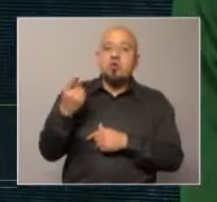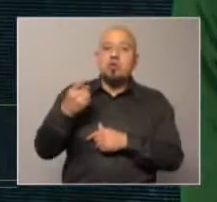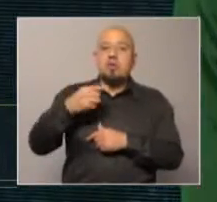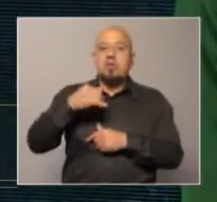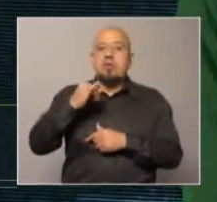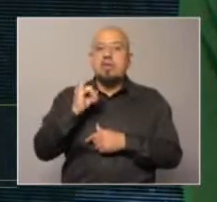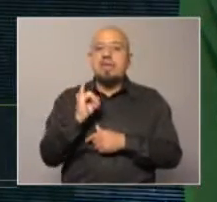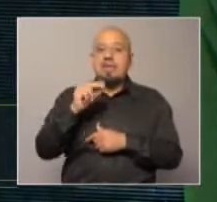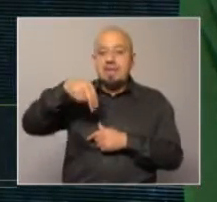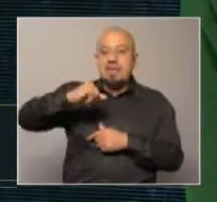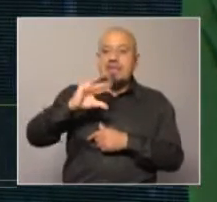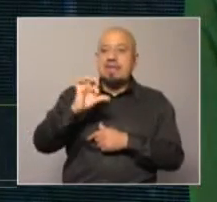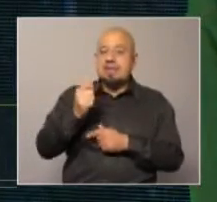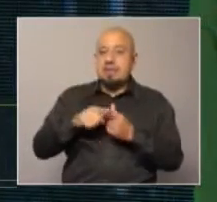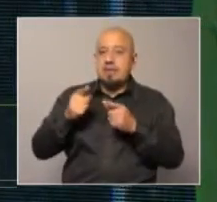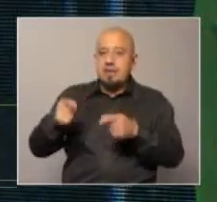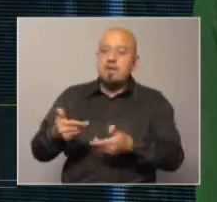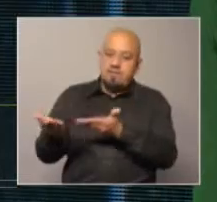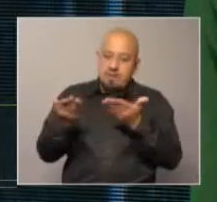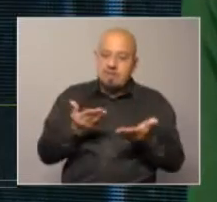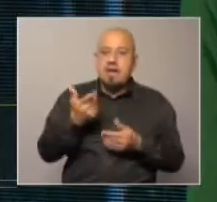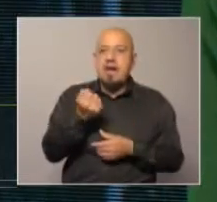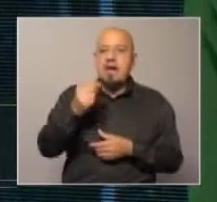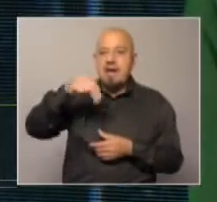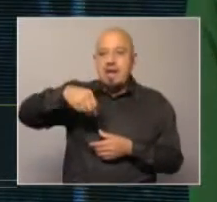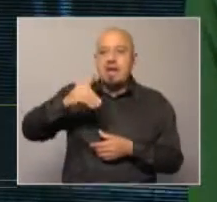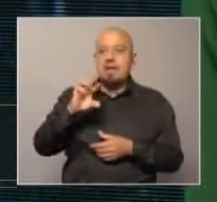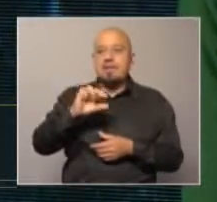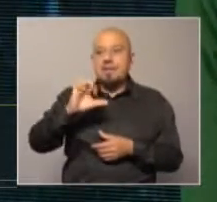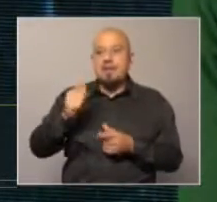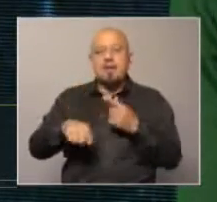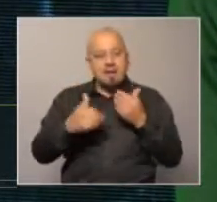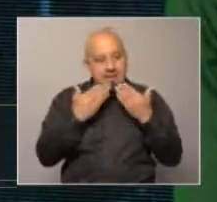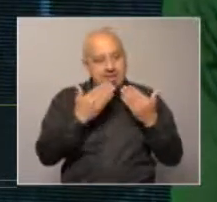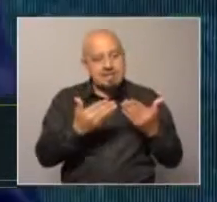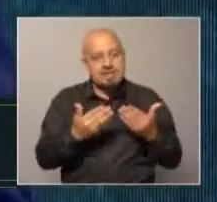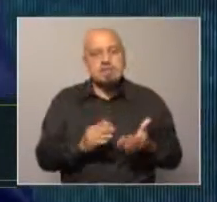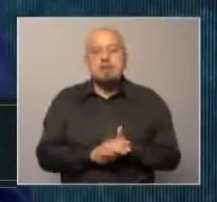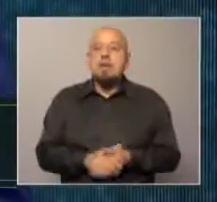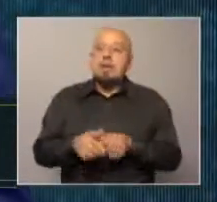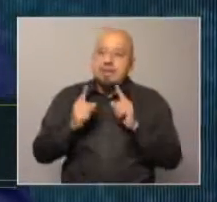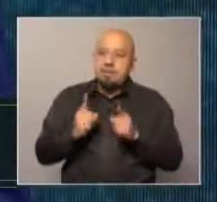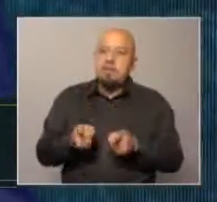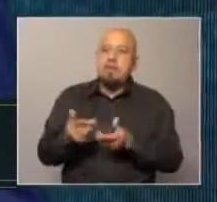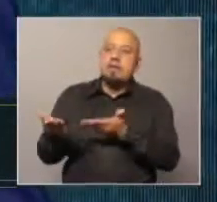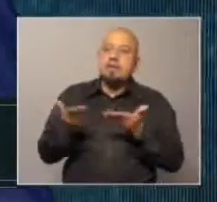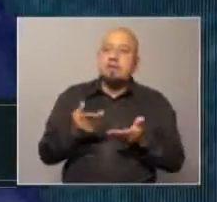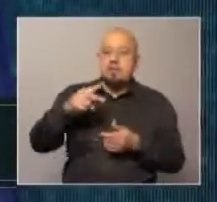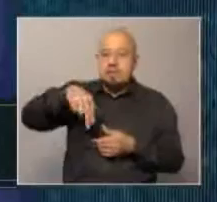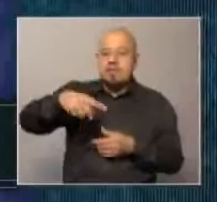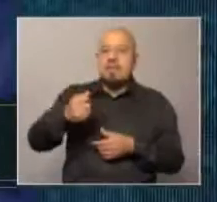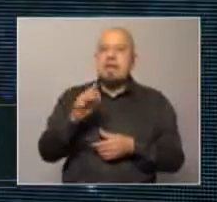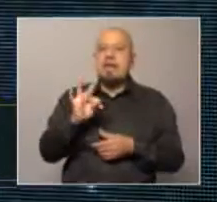de Inclusión Social Adolescente. Bienvenida, Andrea, gracias por acompañarnos. Gracias por la invitación. Y también estamos recibiendo a Natalia Wall,